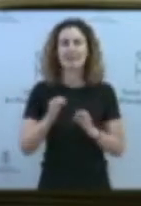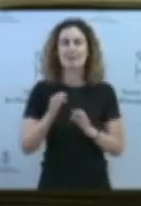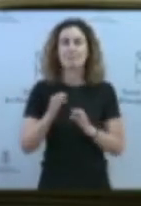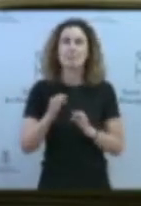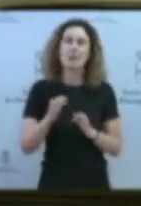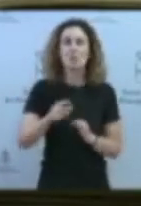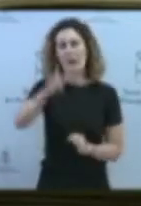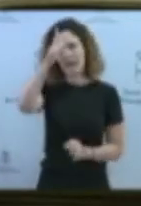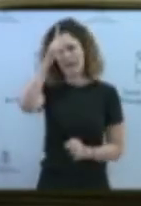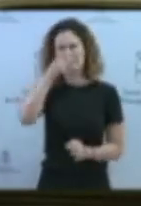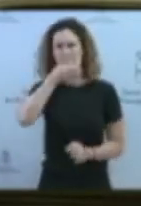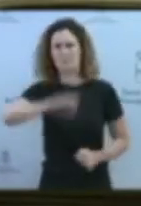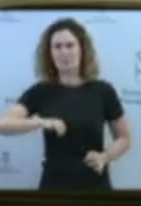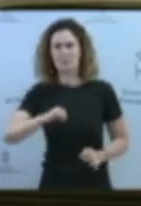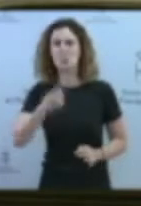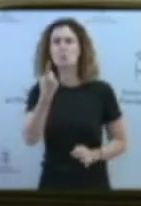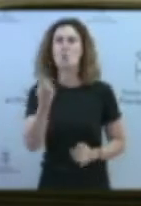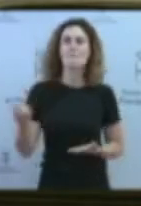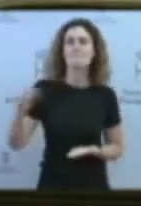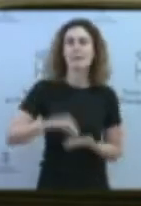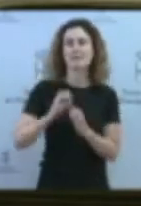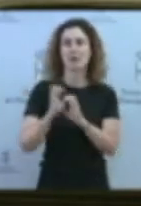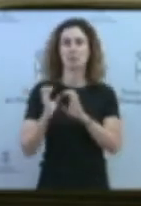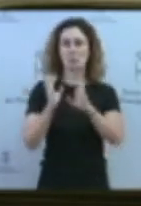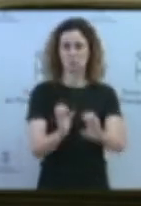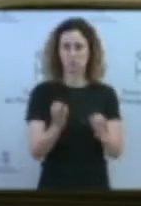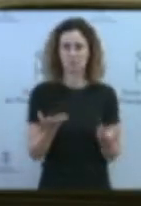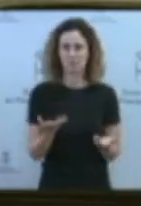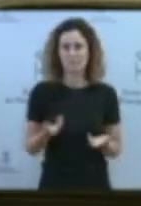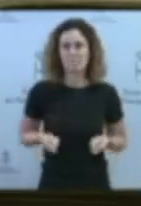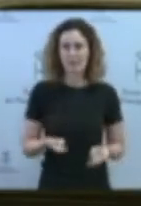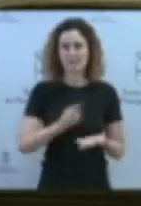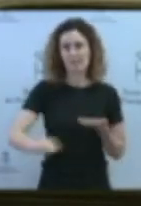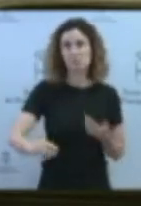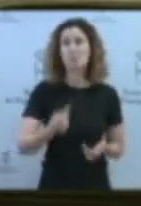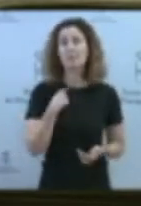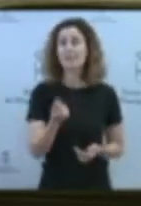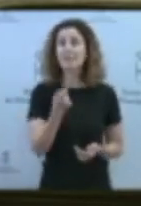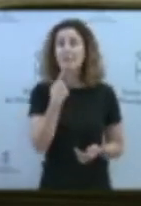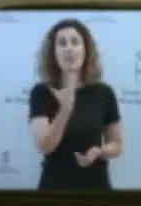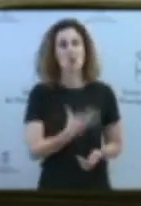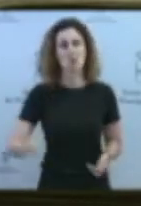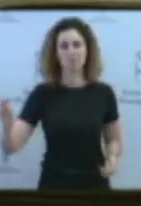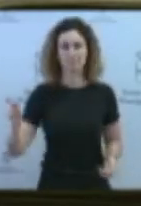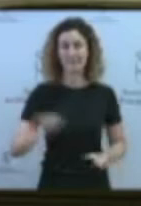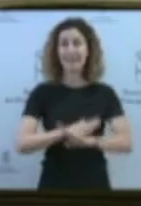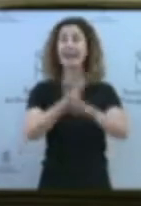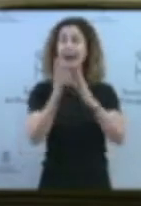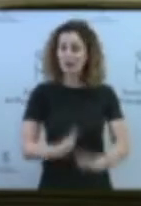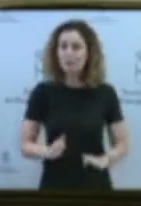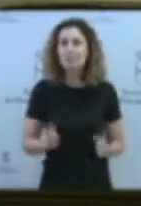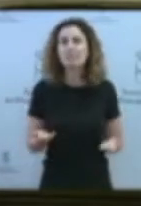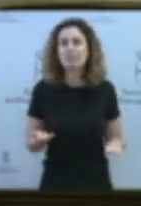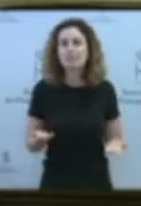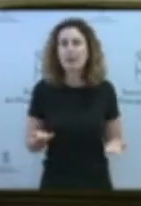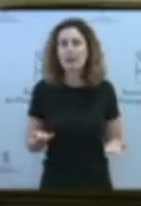Y como tenía que poner un autobús más y eso le hacía perder dinero, dijo que no. Y al final, y entiendo, y por eso le decía que es usted muy buena y apelo a